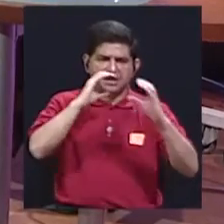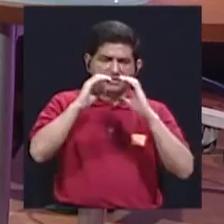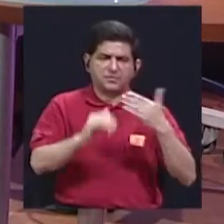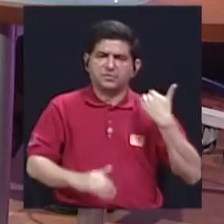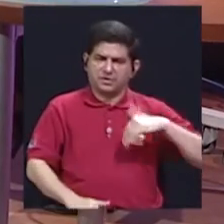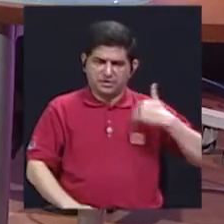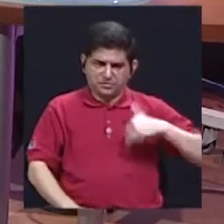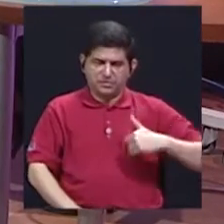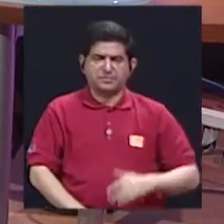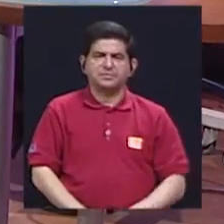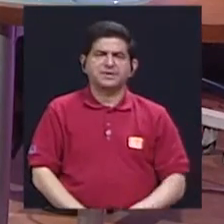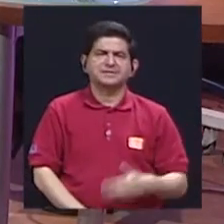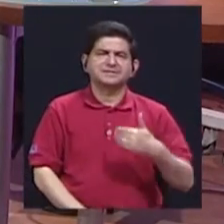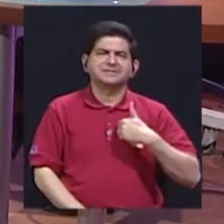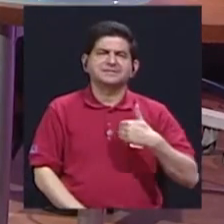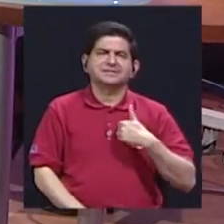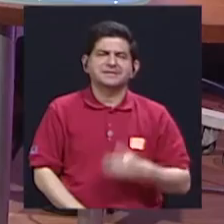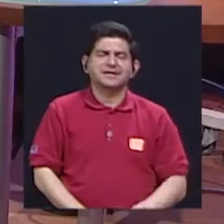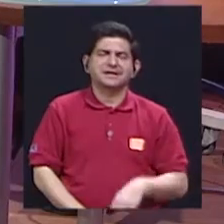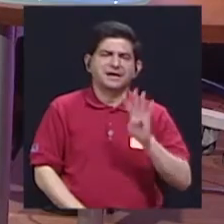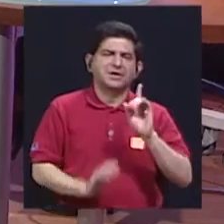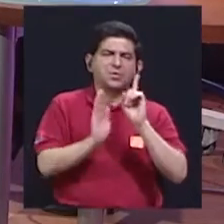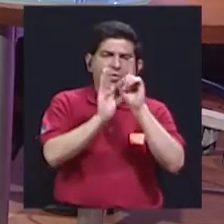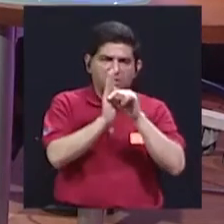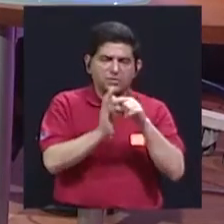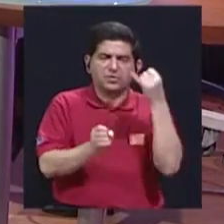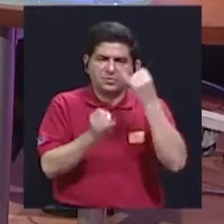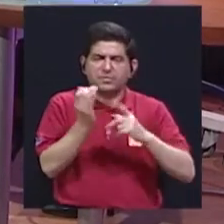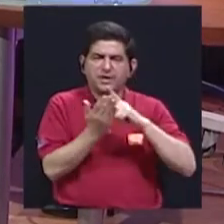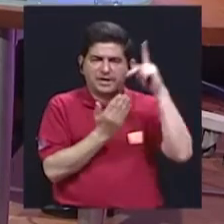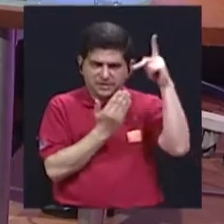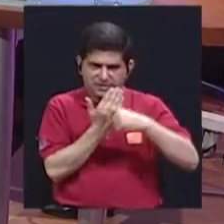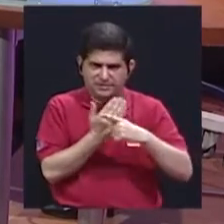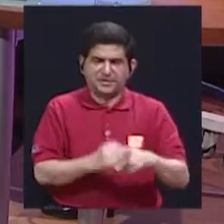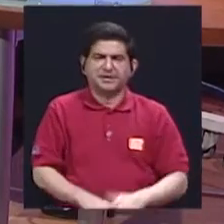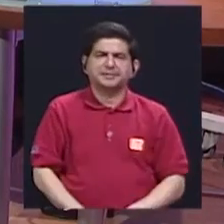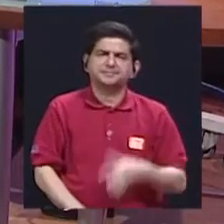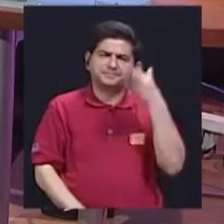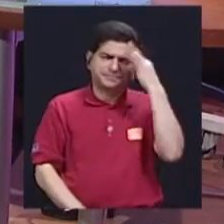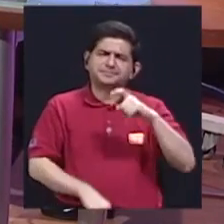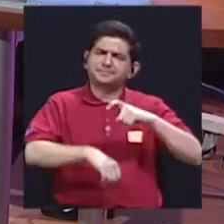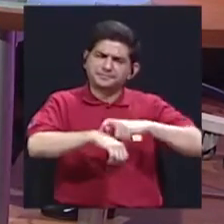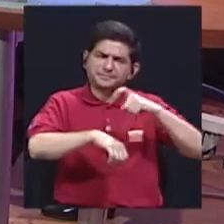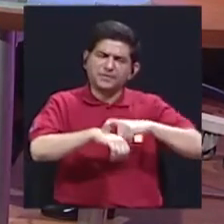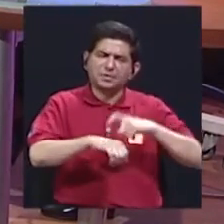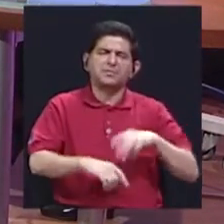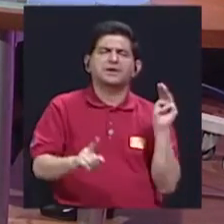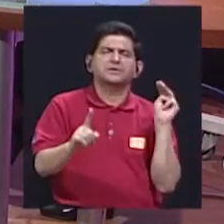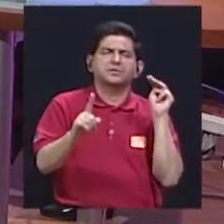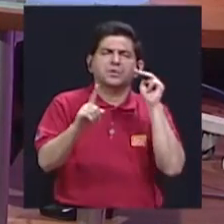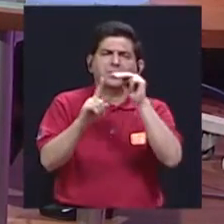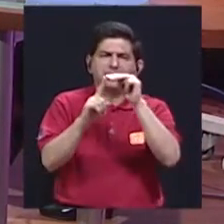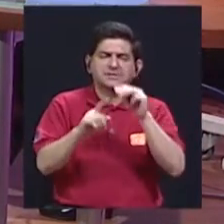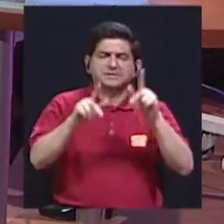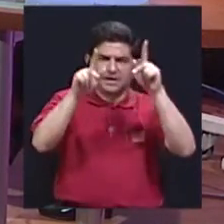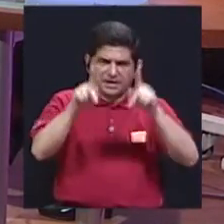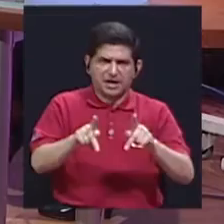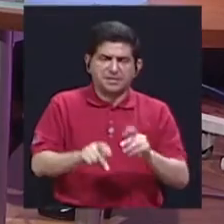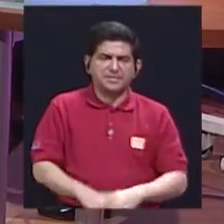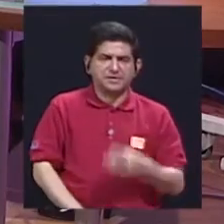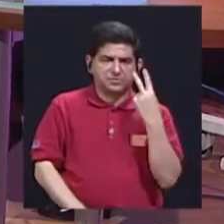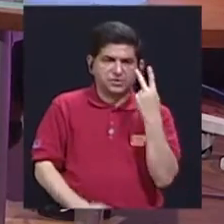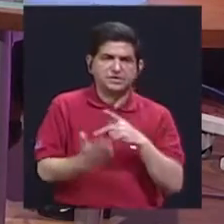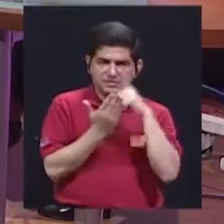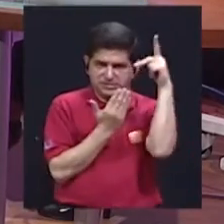nos quedan ya cuatro minutos para terminar nuestro programa y creo que es el momento de dar un mensaje a las personas que nos